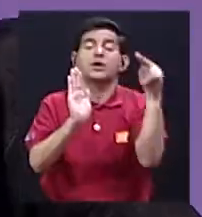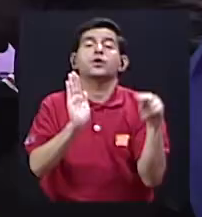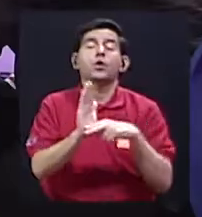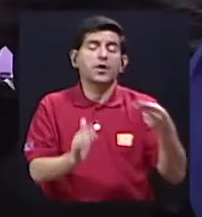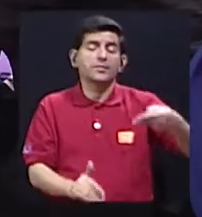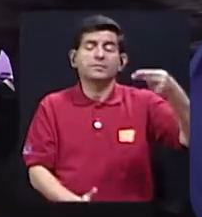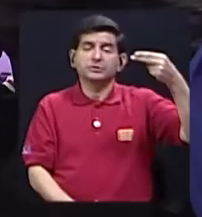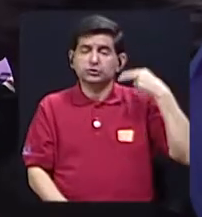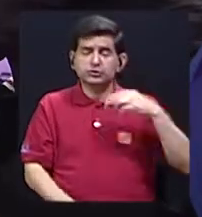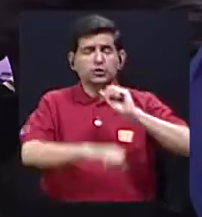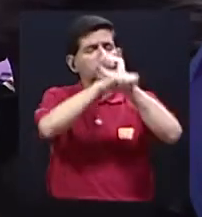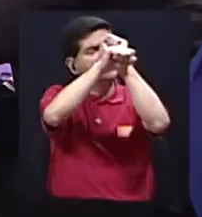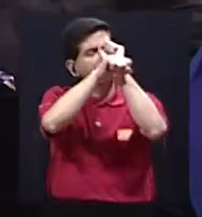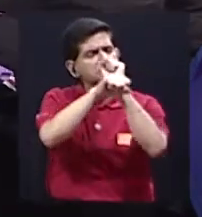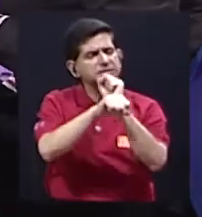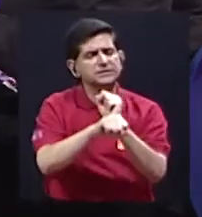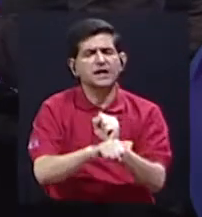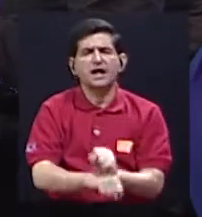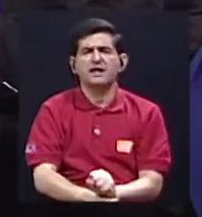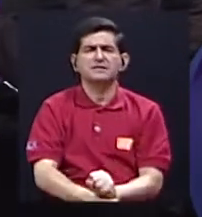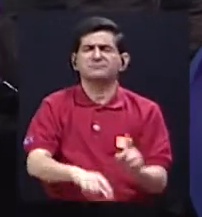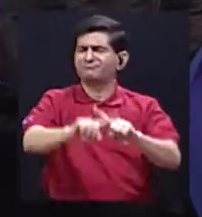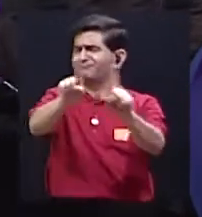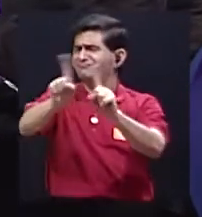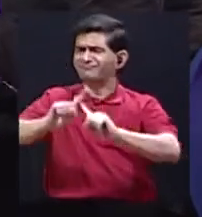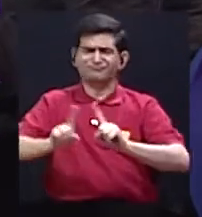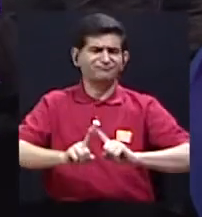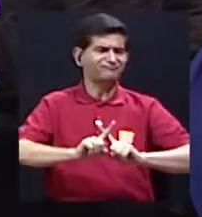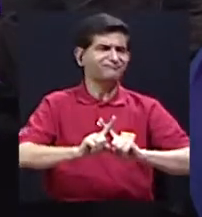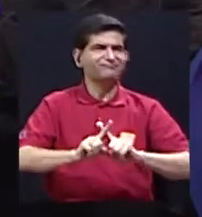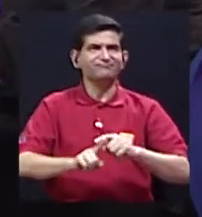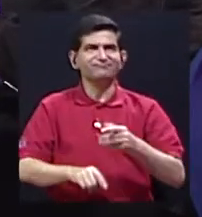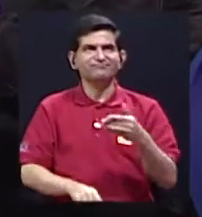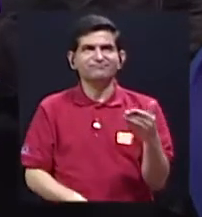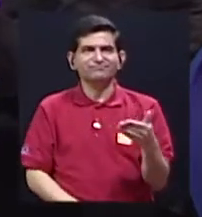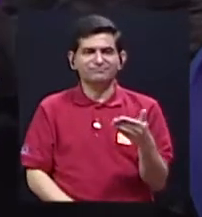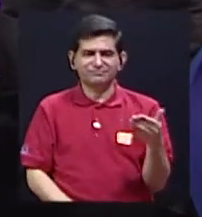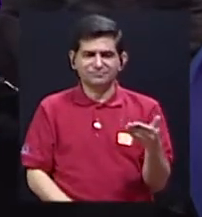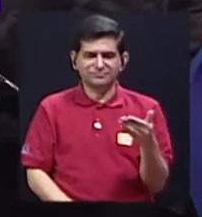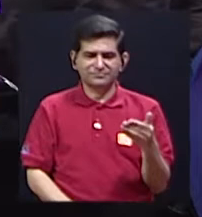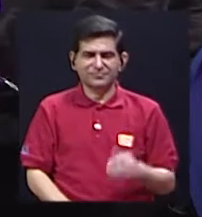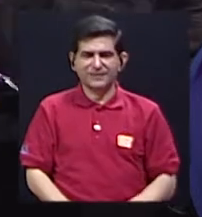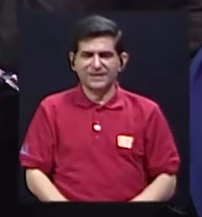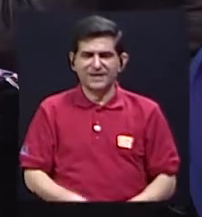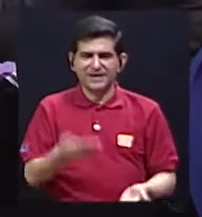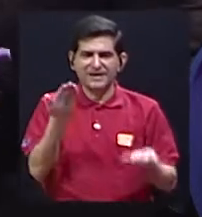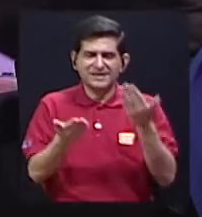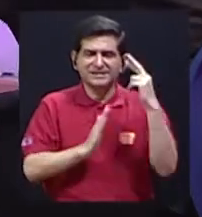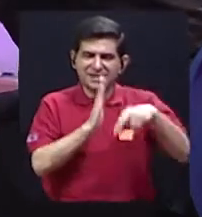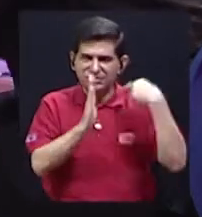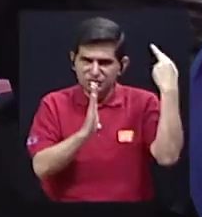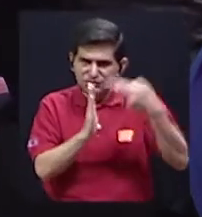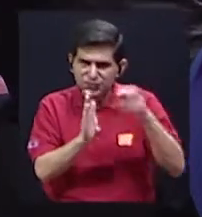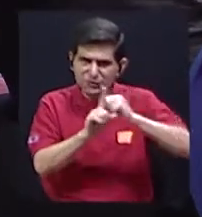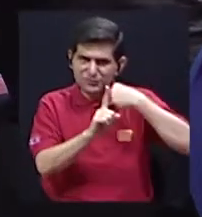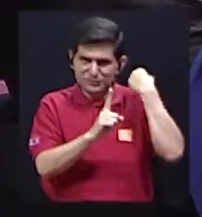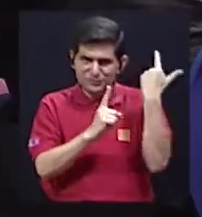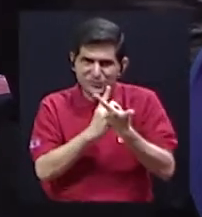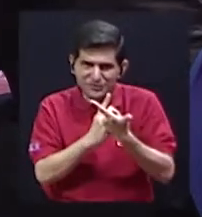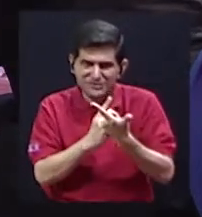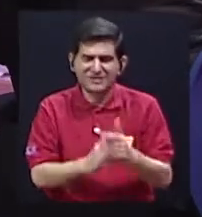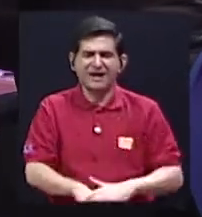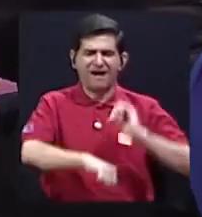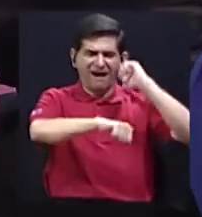histórico tradicional de una serie de adjetivos y roles que la sociedad le